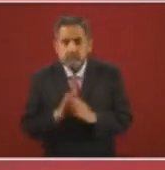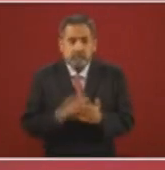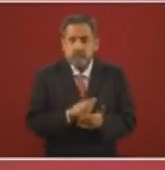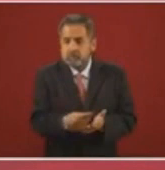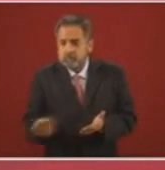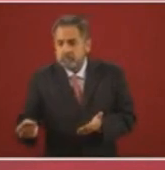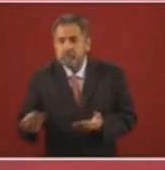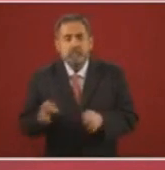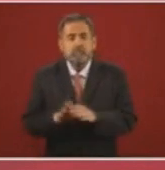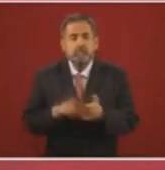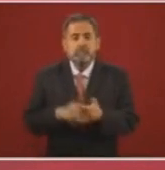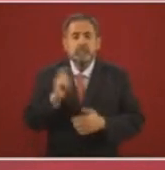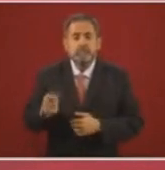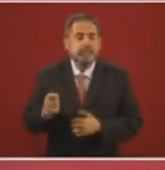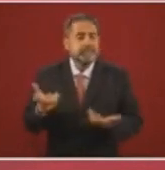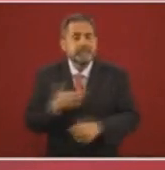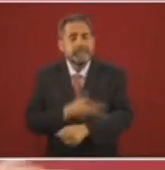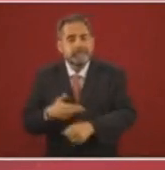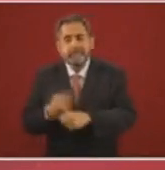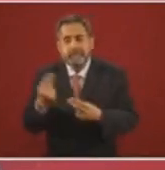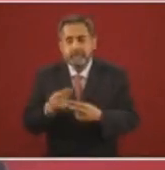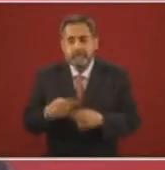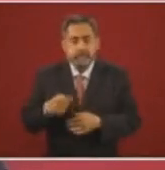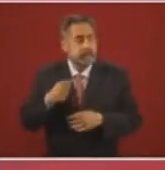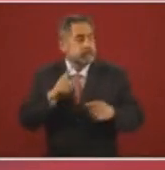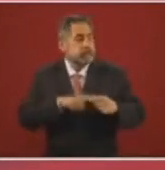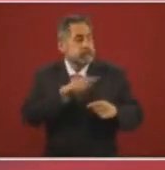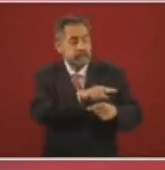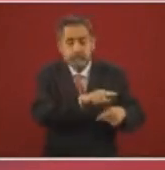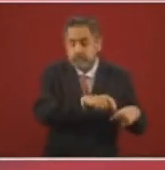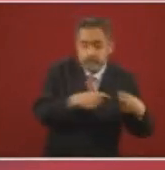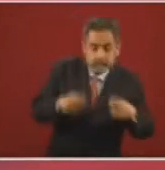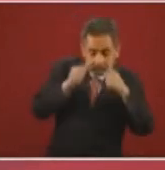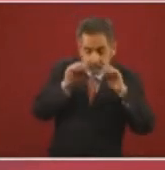para entregarlo lo que se requiere es que tienda los tratamientos